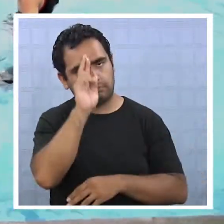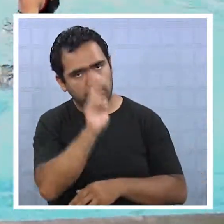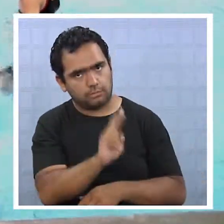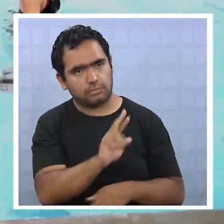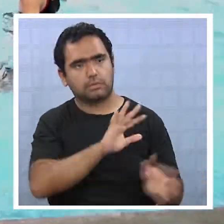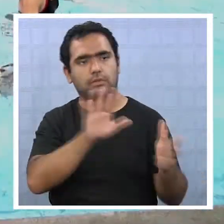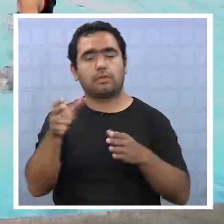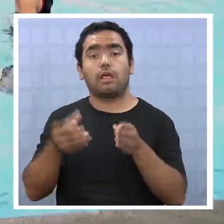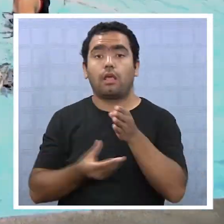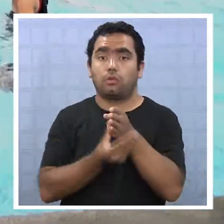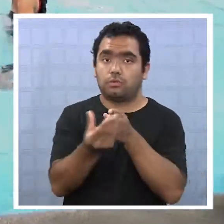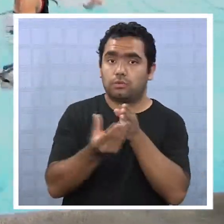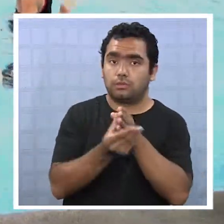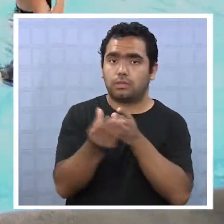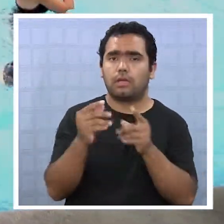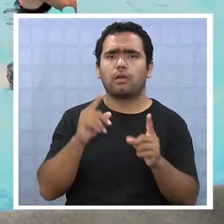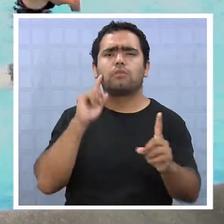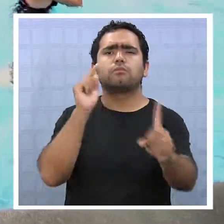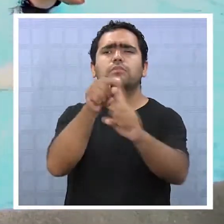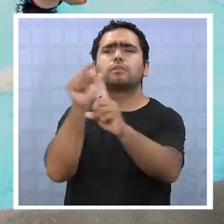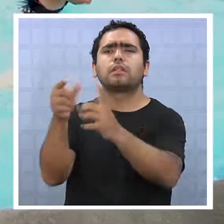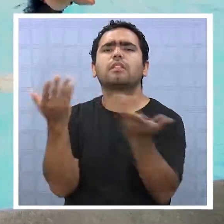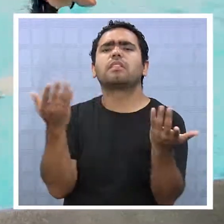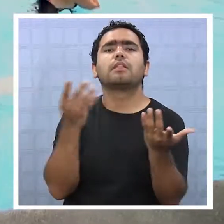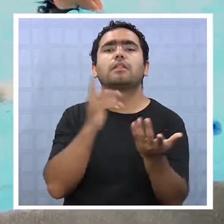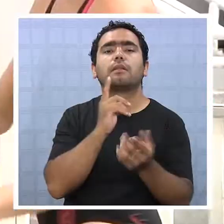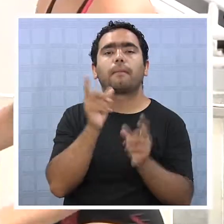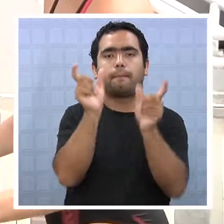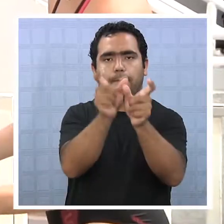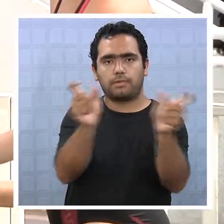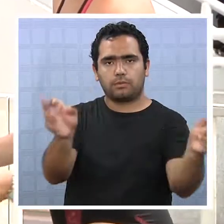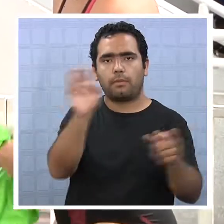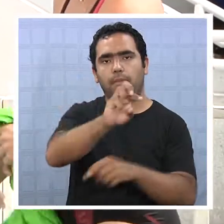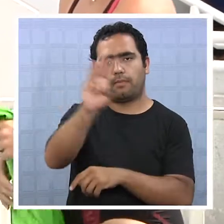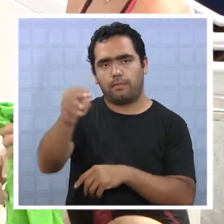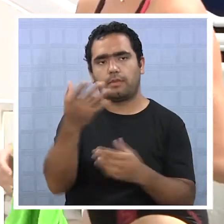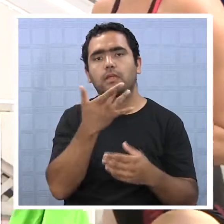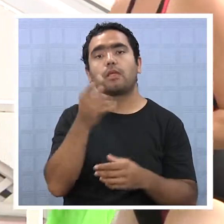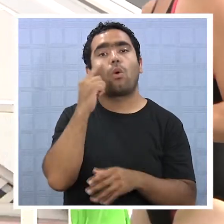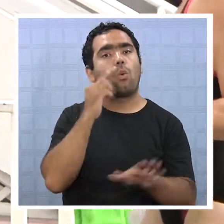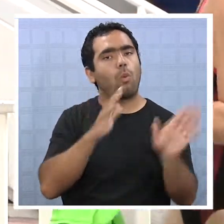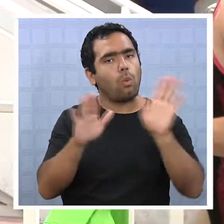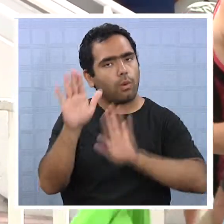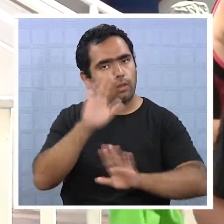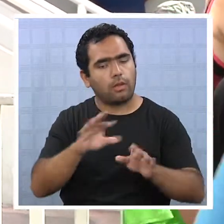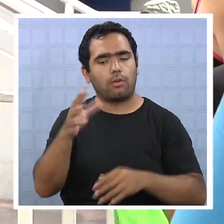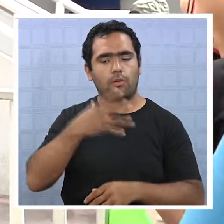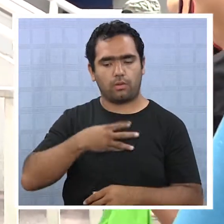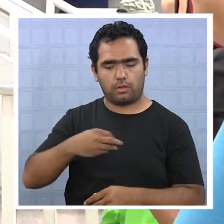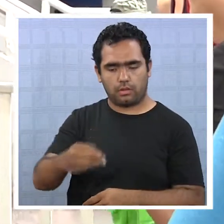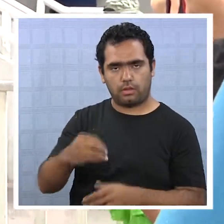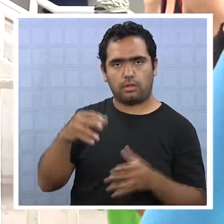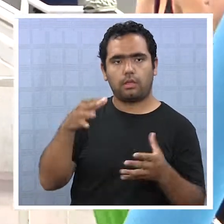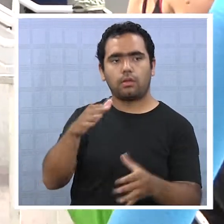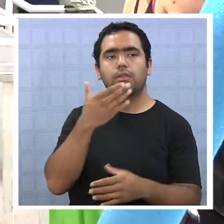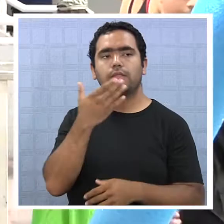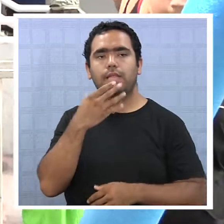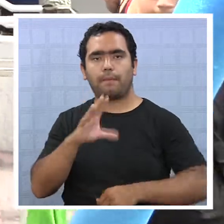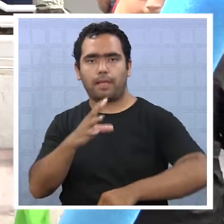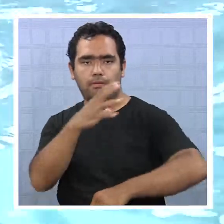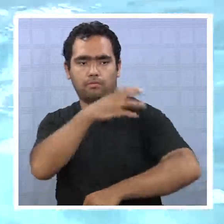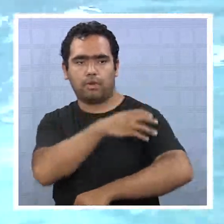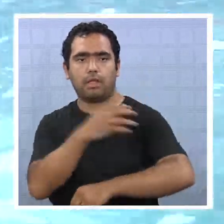recomendaciones van dirigidas especialmente a los papás, que deben preocuparse de que sus hijos jueguen en el agua con dispositivos de flotación